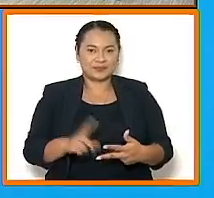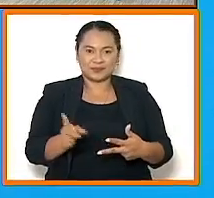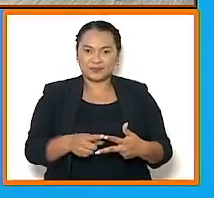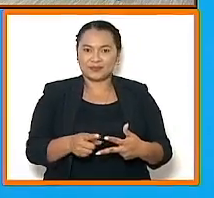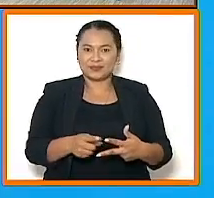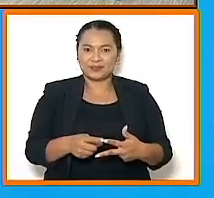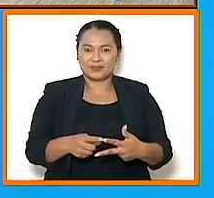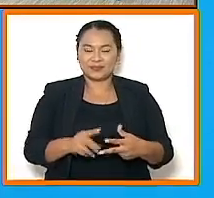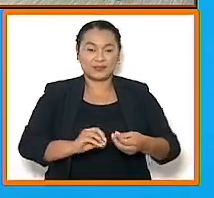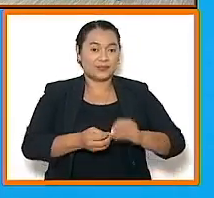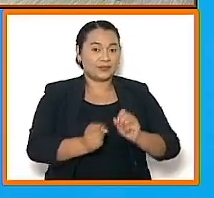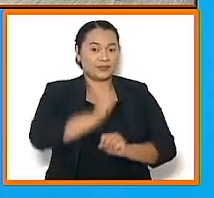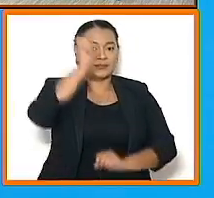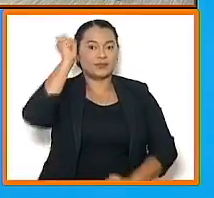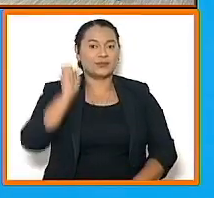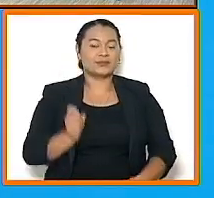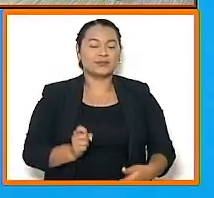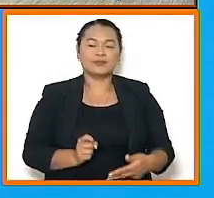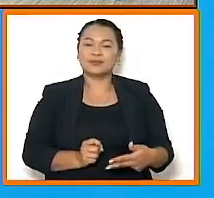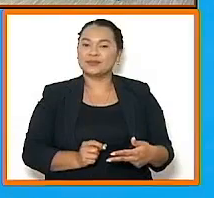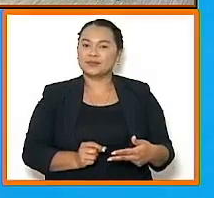Segundo número ganador,